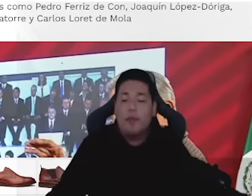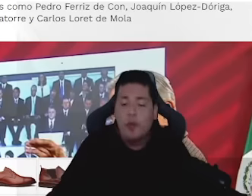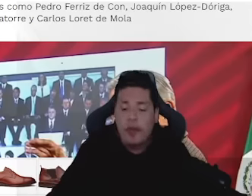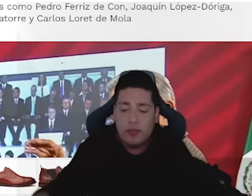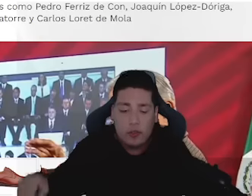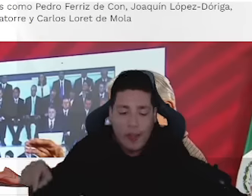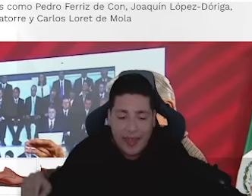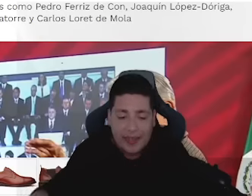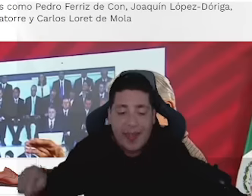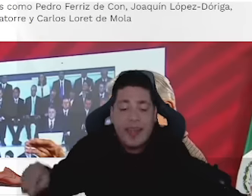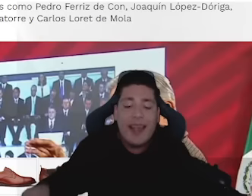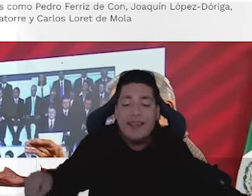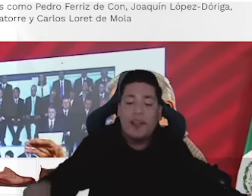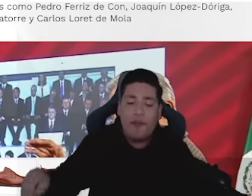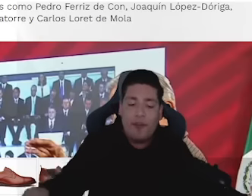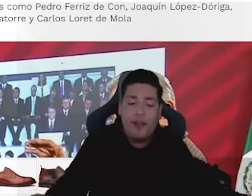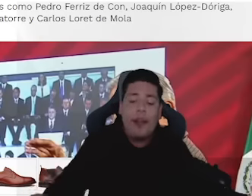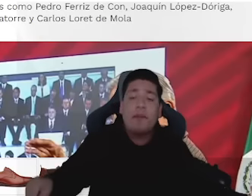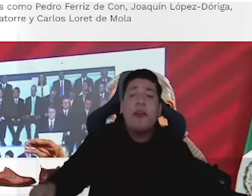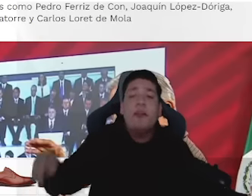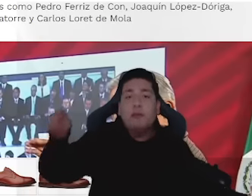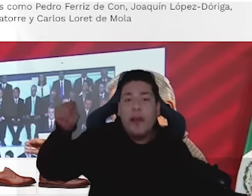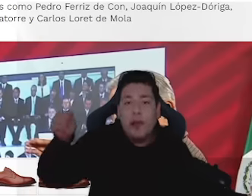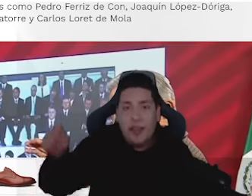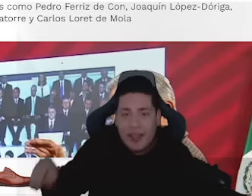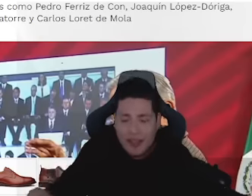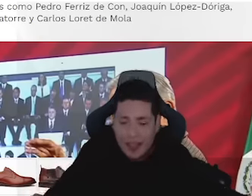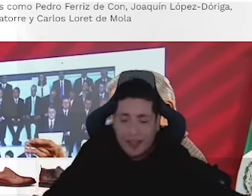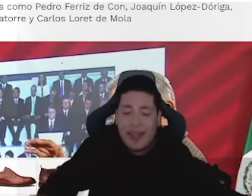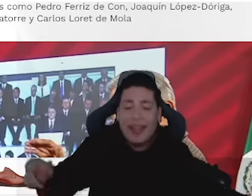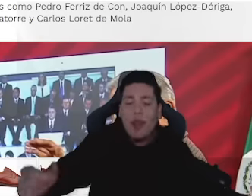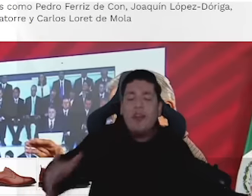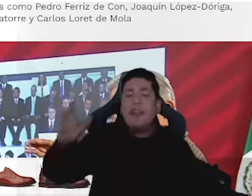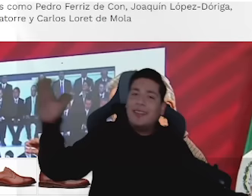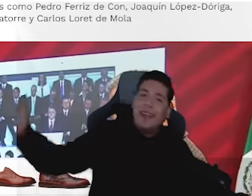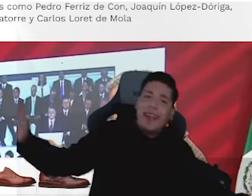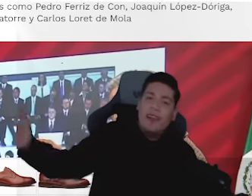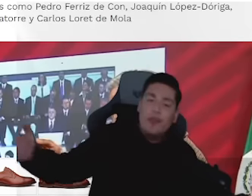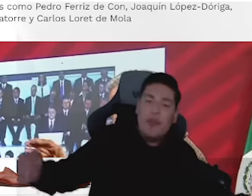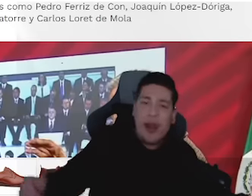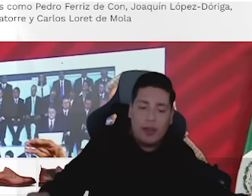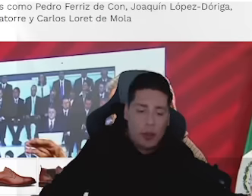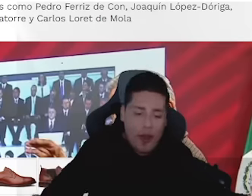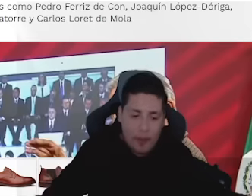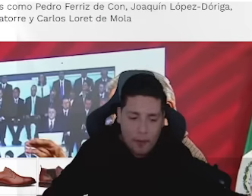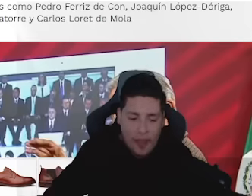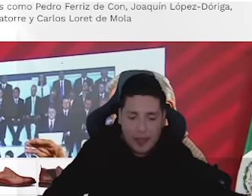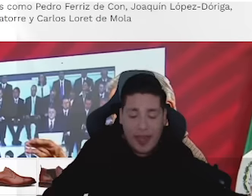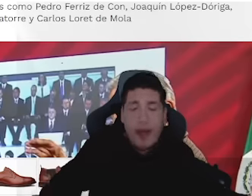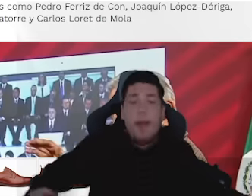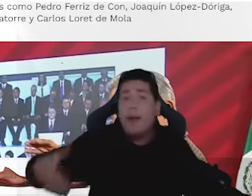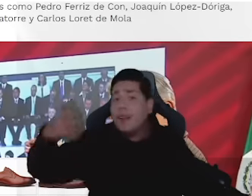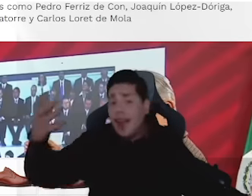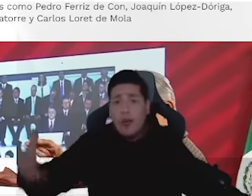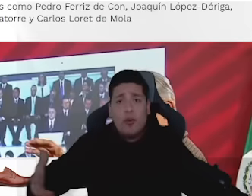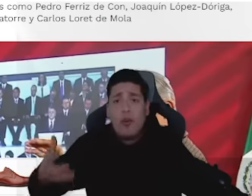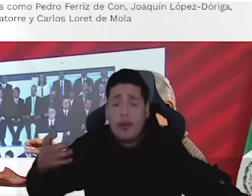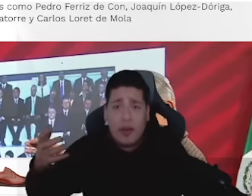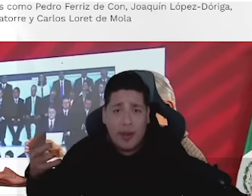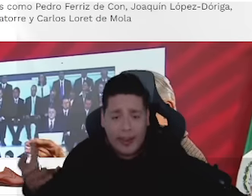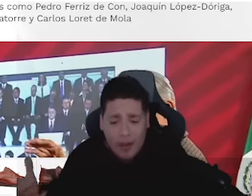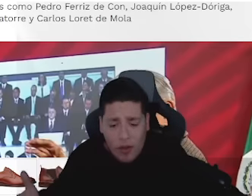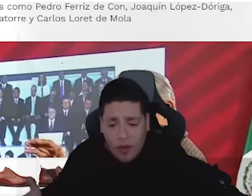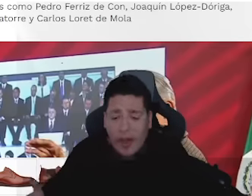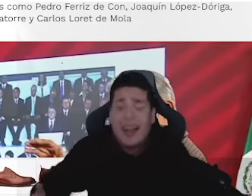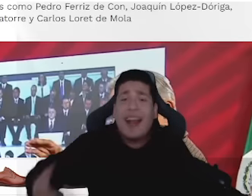en nuestro país y es que familia los periodistas que hoy exigen un alto a la violencia pactaron